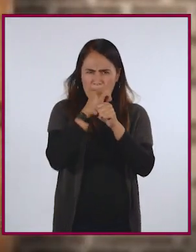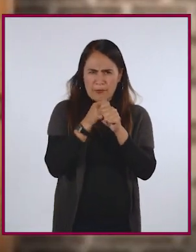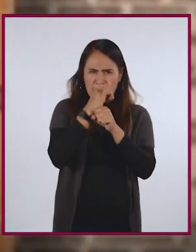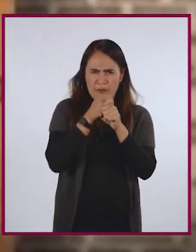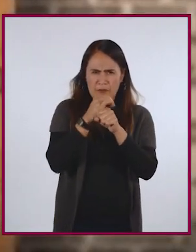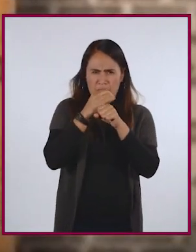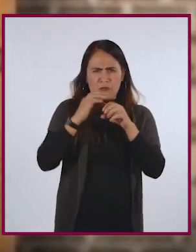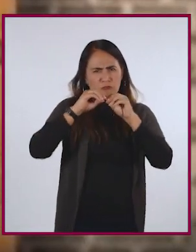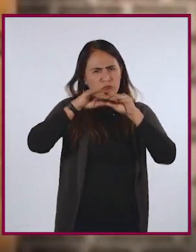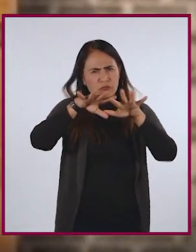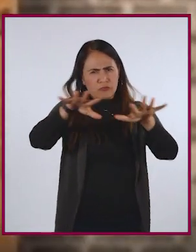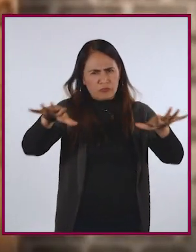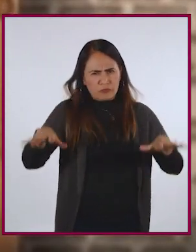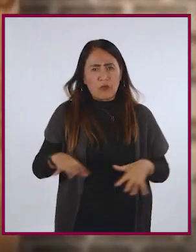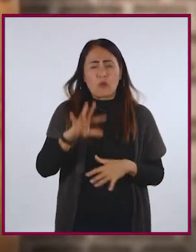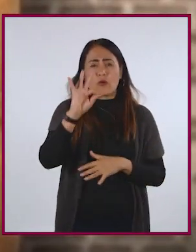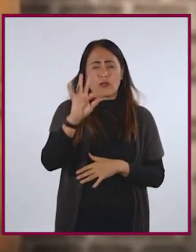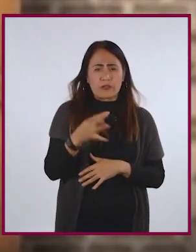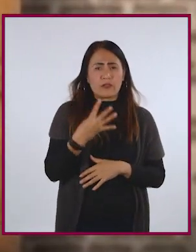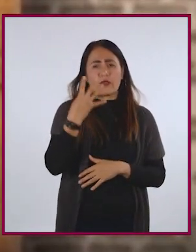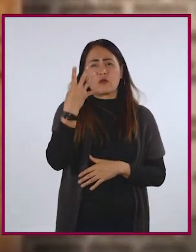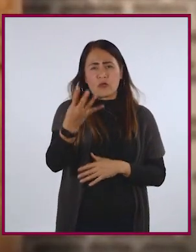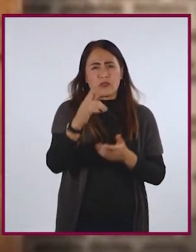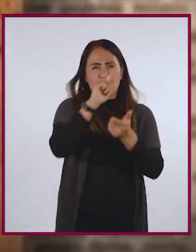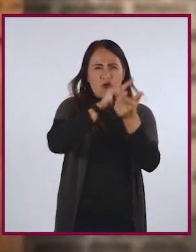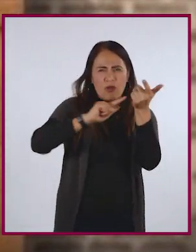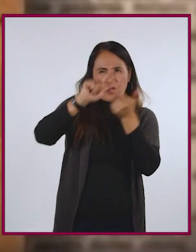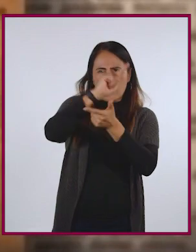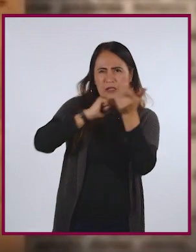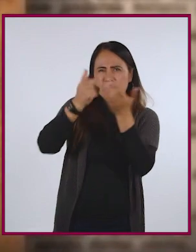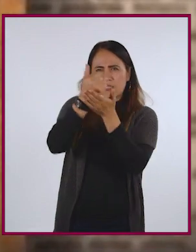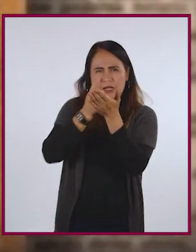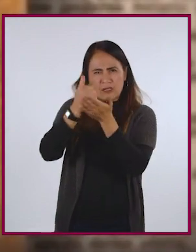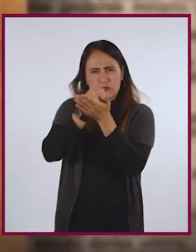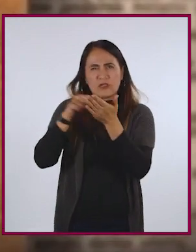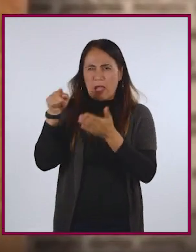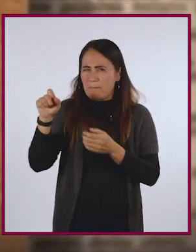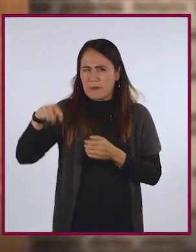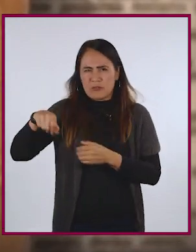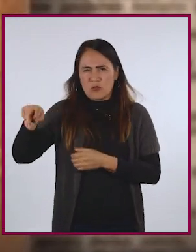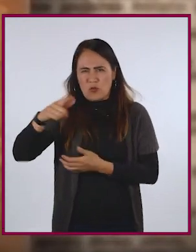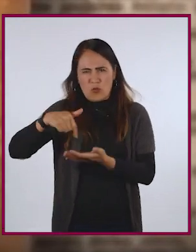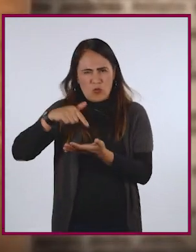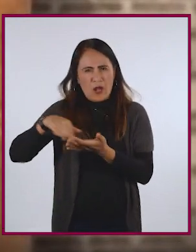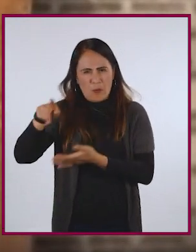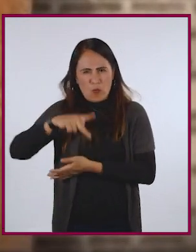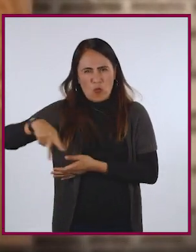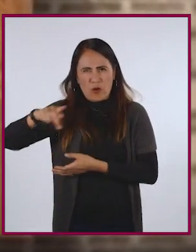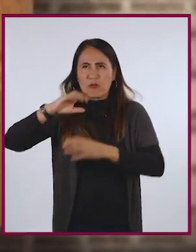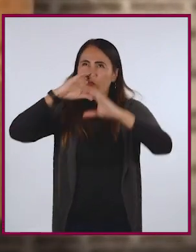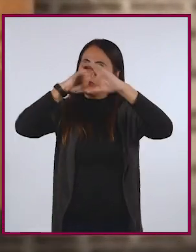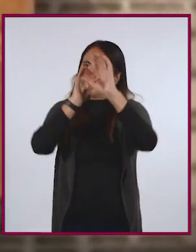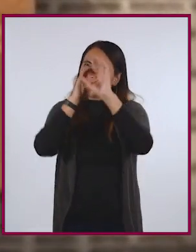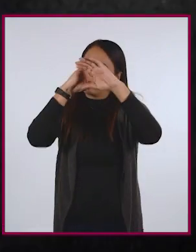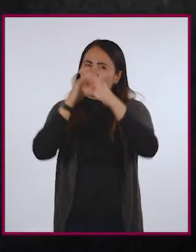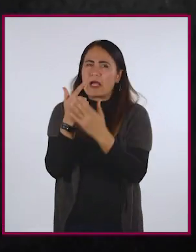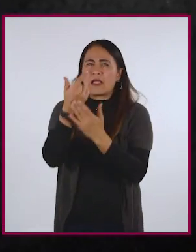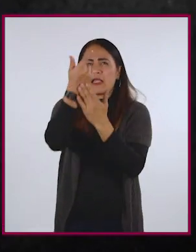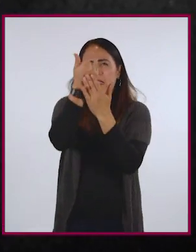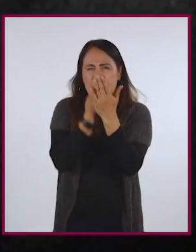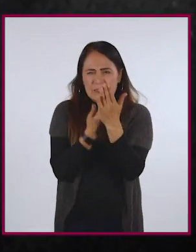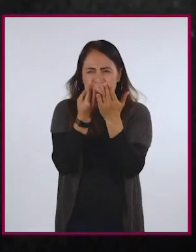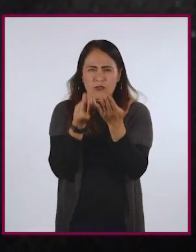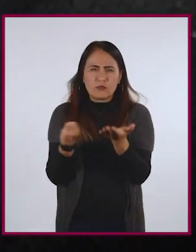sobre 44 galaxias azules, observadas desde el Observatorio de Tonantzintla. En esta lista, incluyó